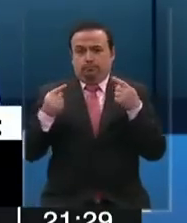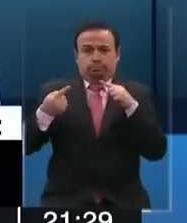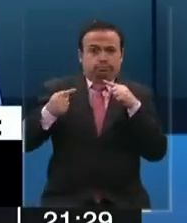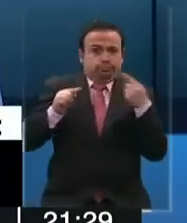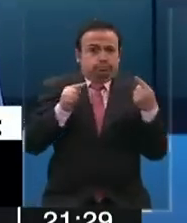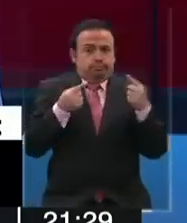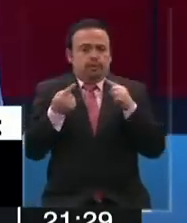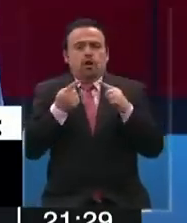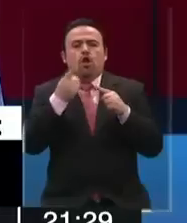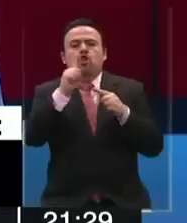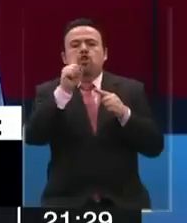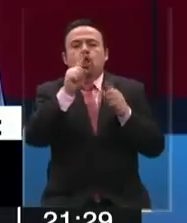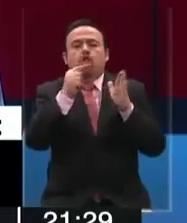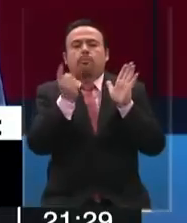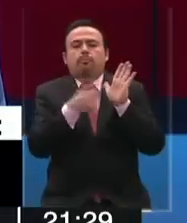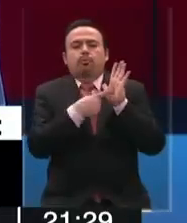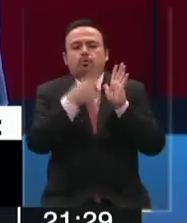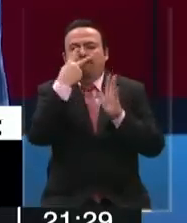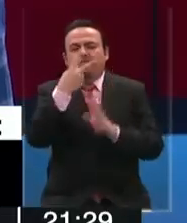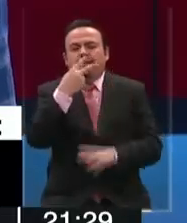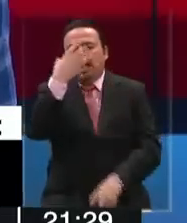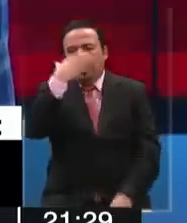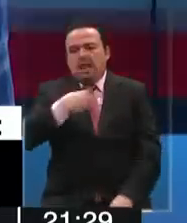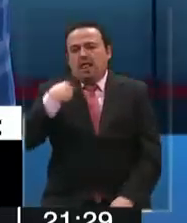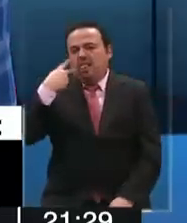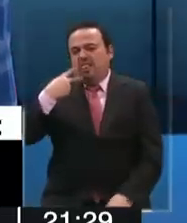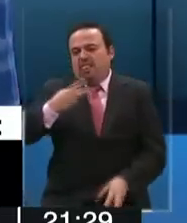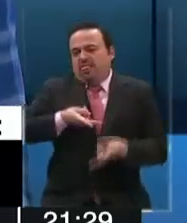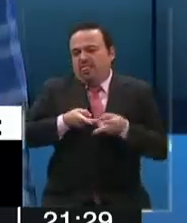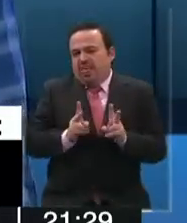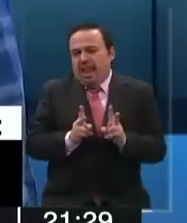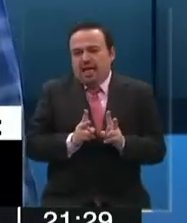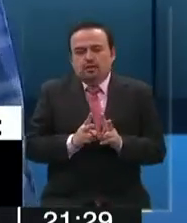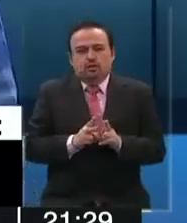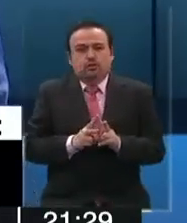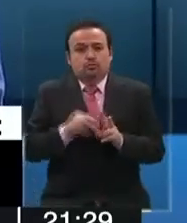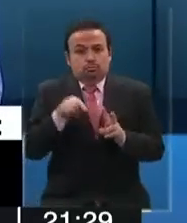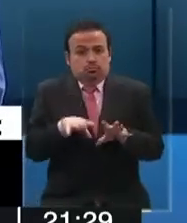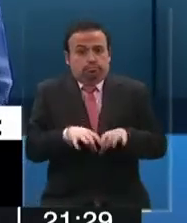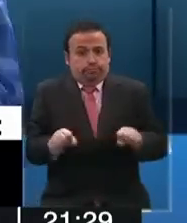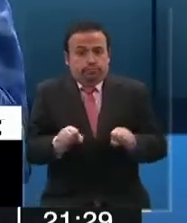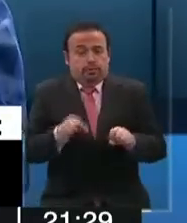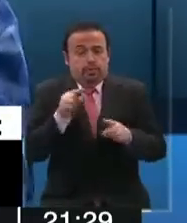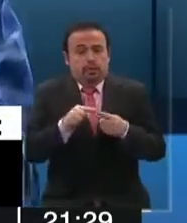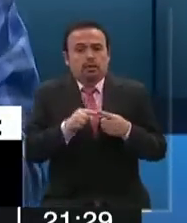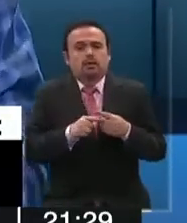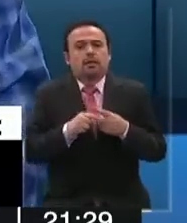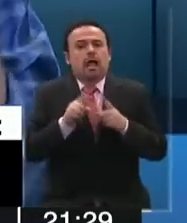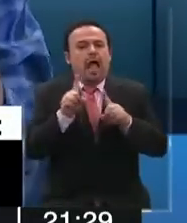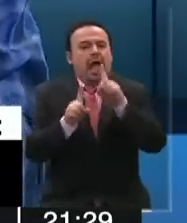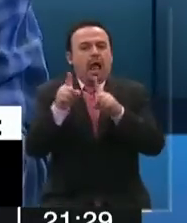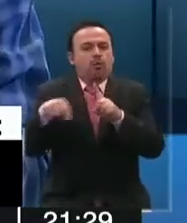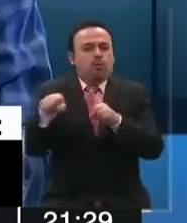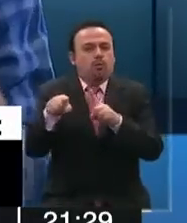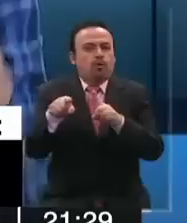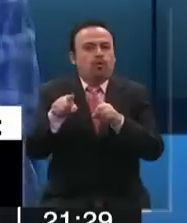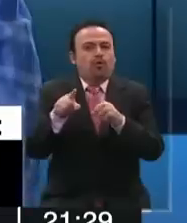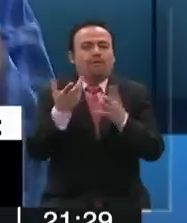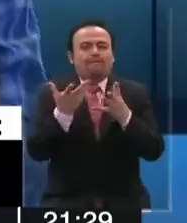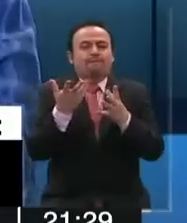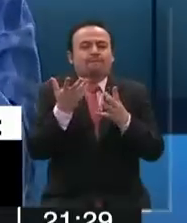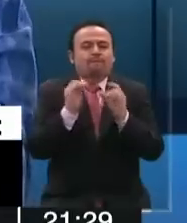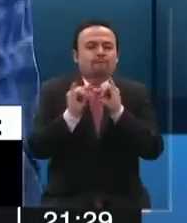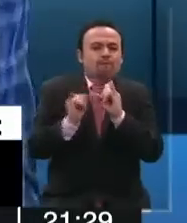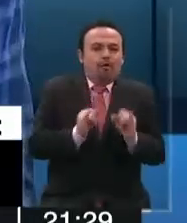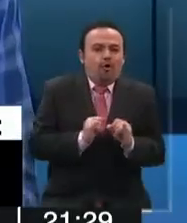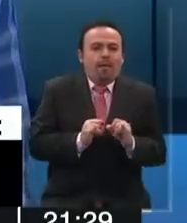no desde el punto de vista de los Derechos comprometidos sino que de ciertas prácticas que adoptan los